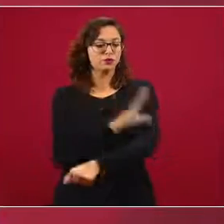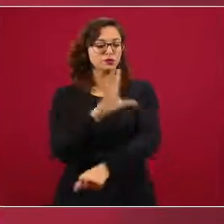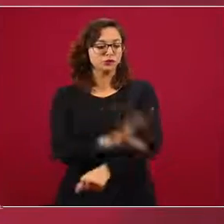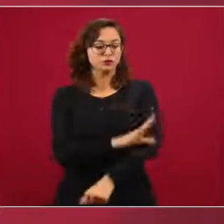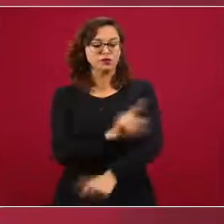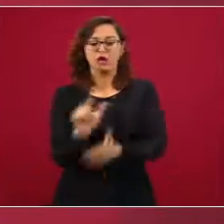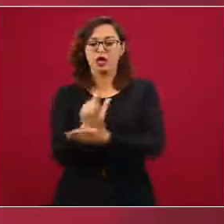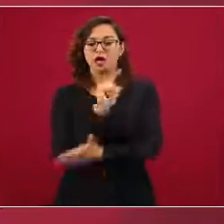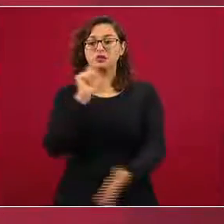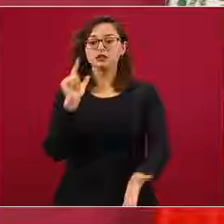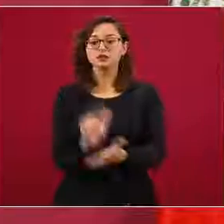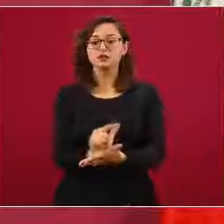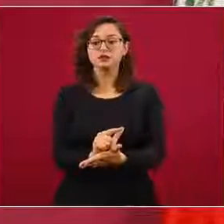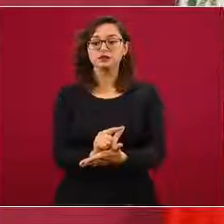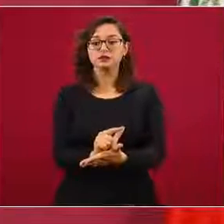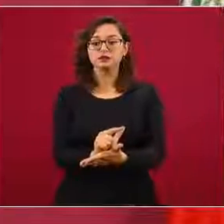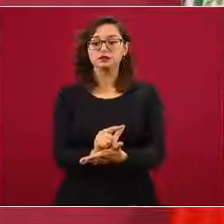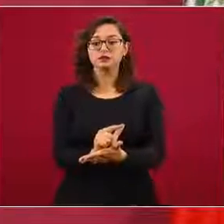la reforma